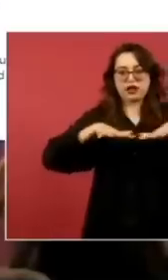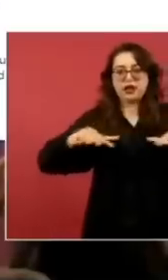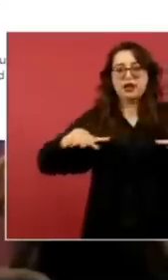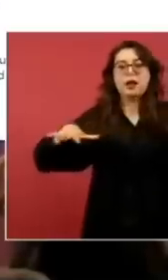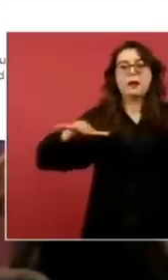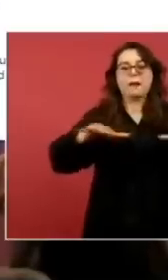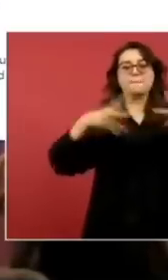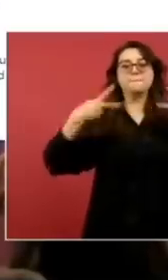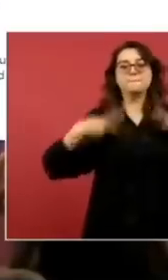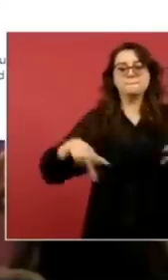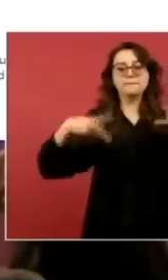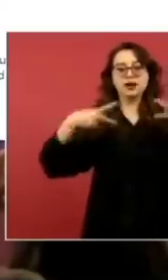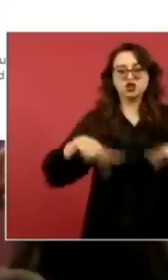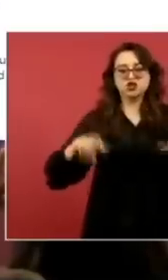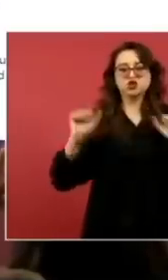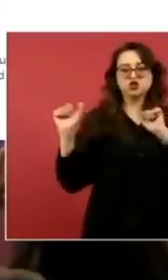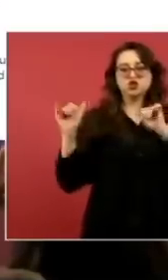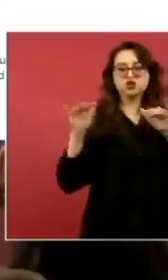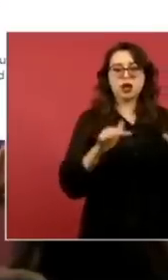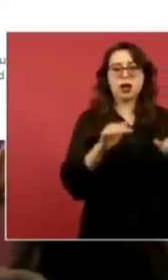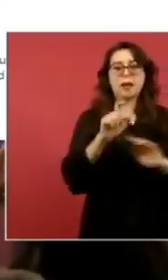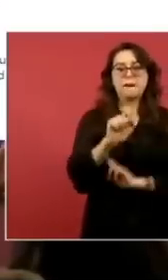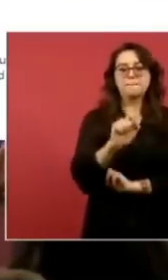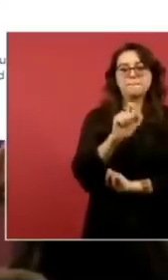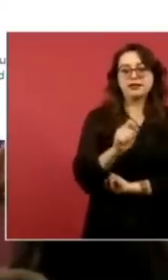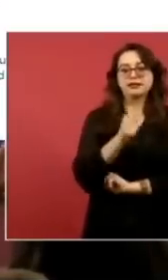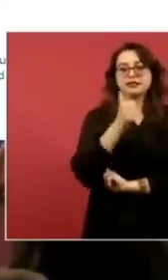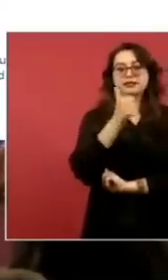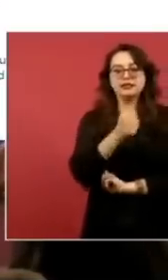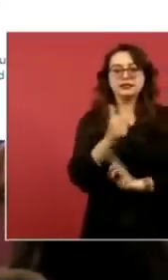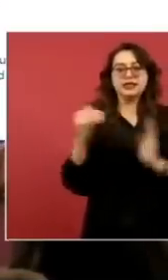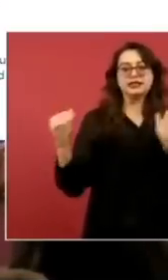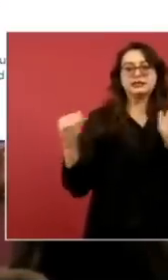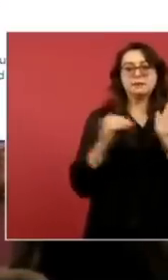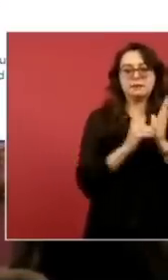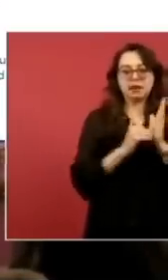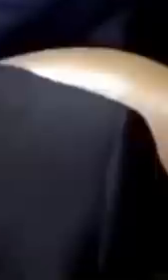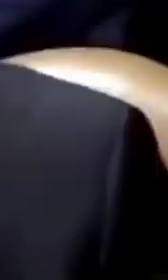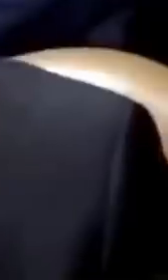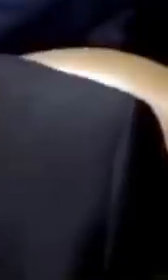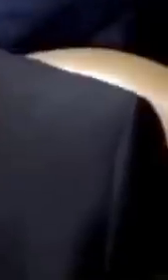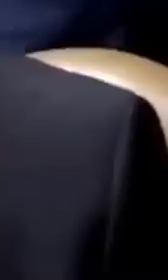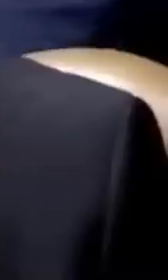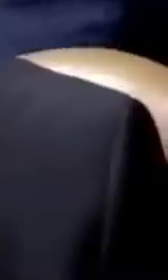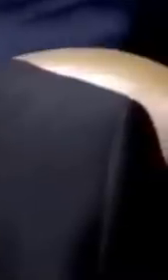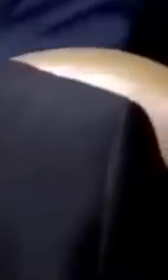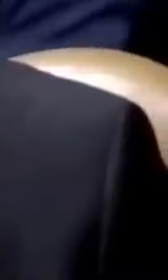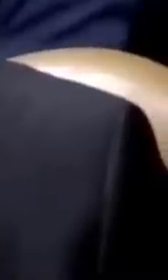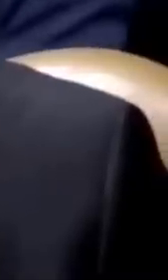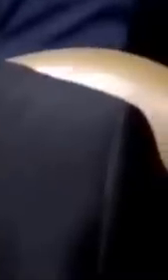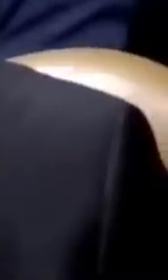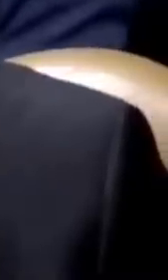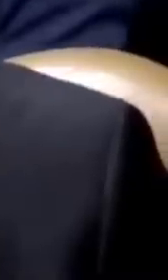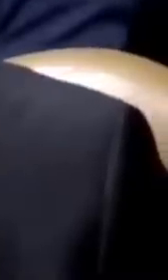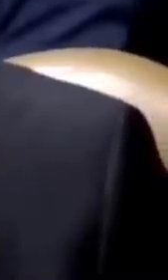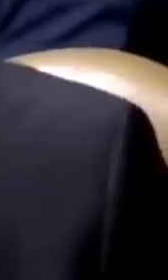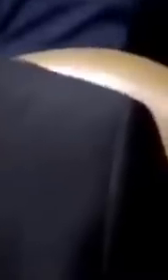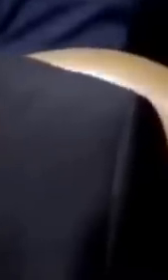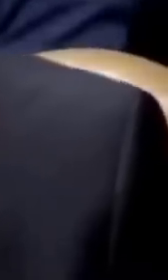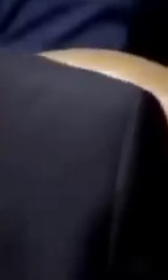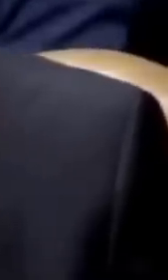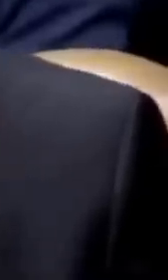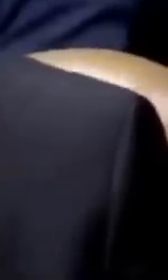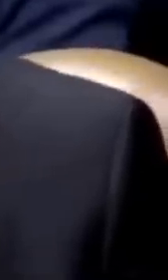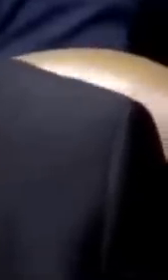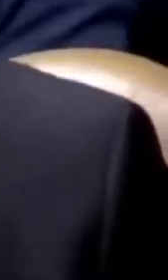John Kennedy. O sea, no solo es hablar mal de los mexicanos, sino también es hablar mal de estas familias y estas miles